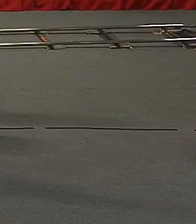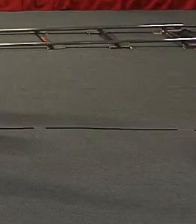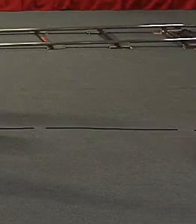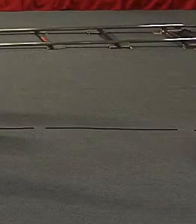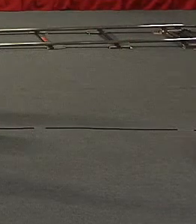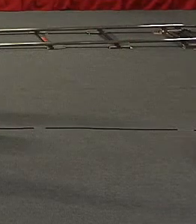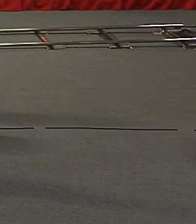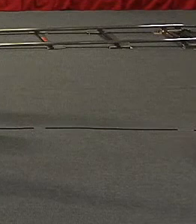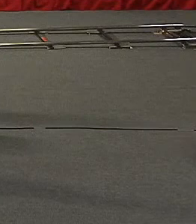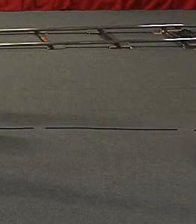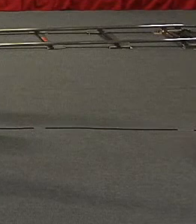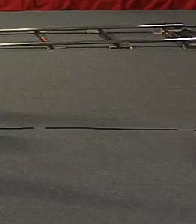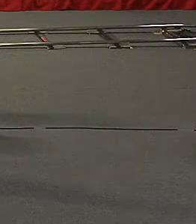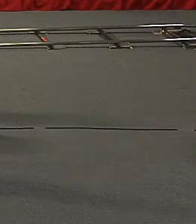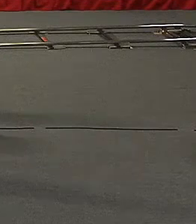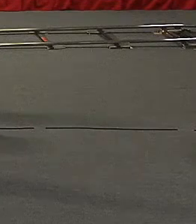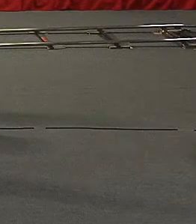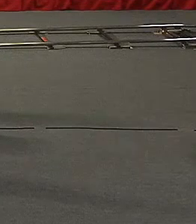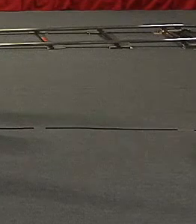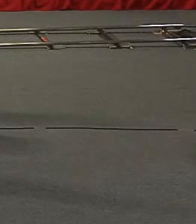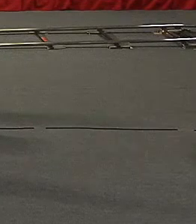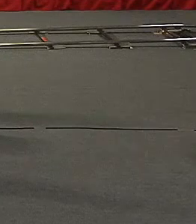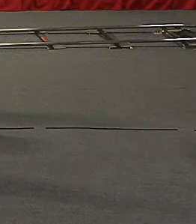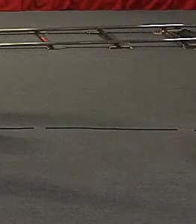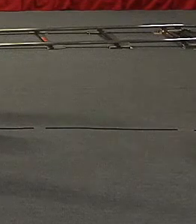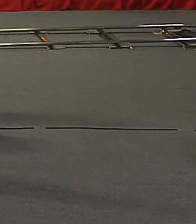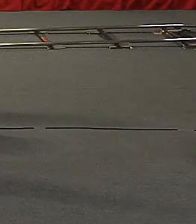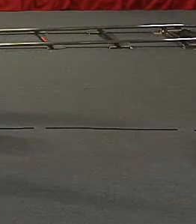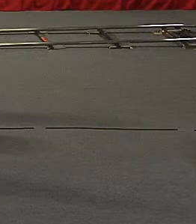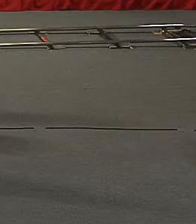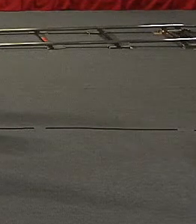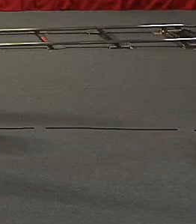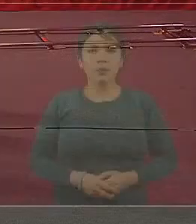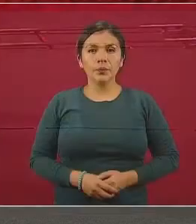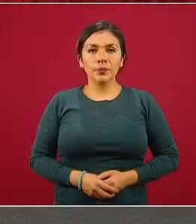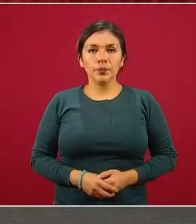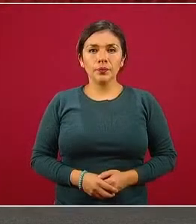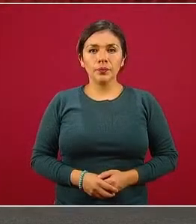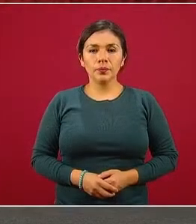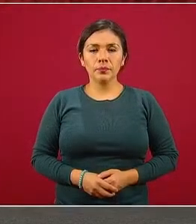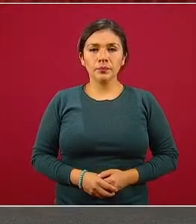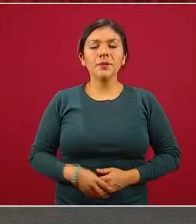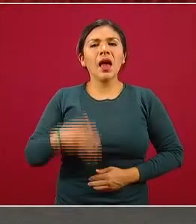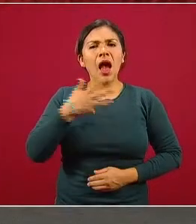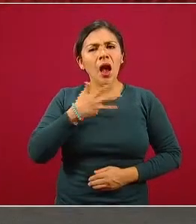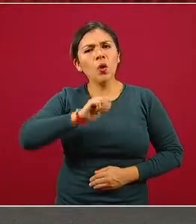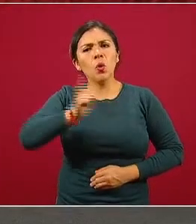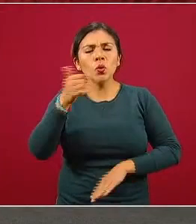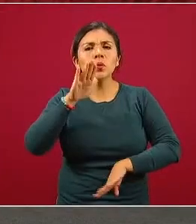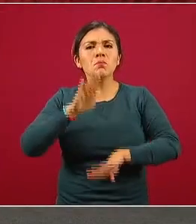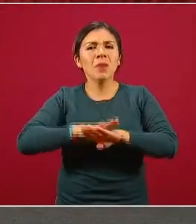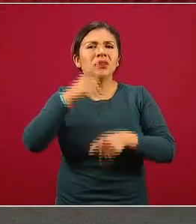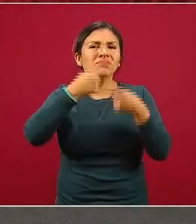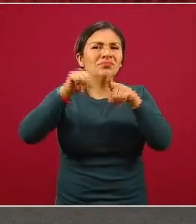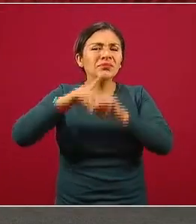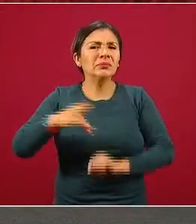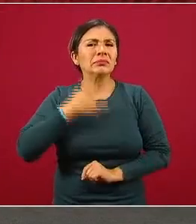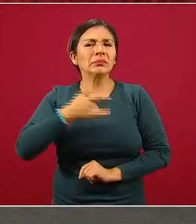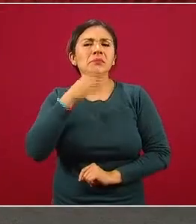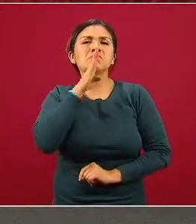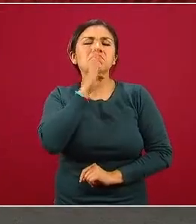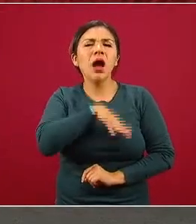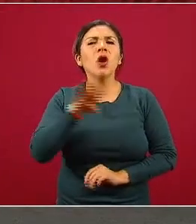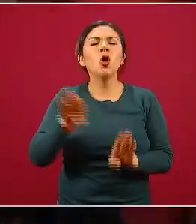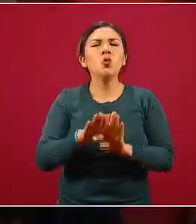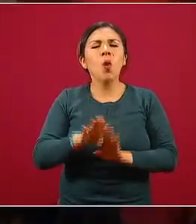que son muy exclusivos de un personal de salud, que son el agotamiento laboral, o en burnout en